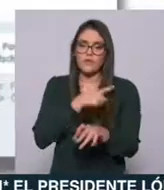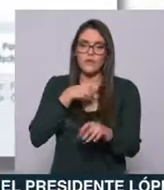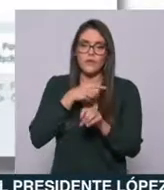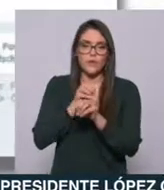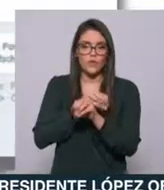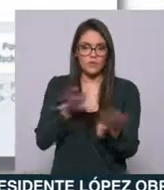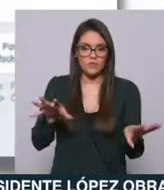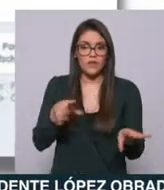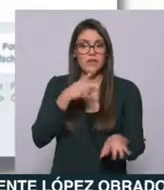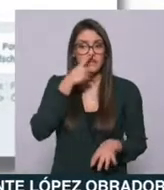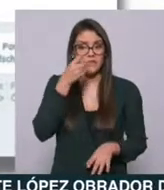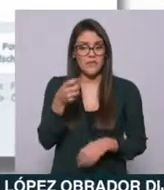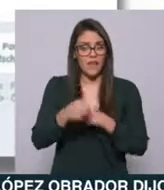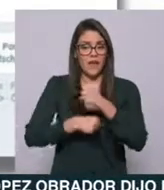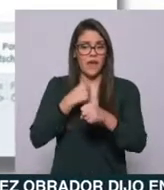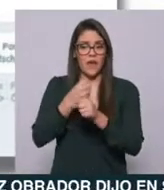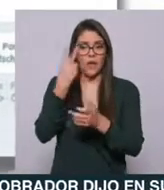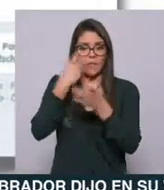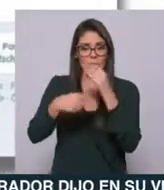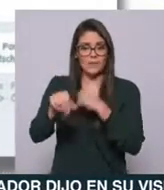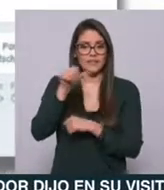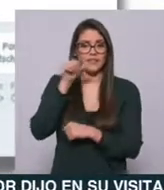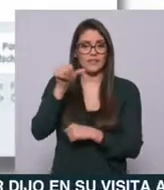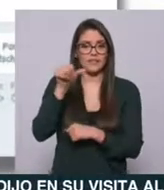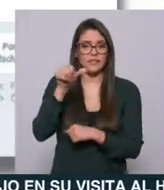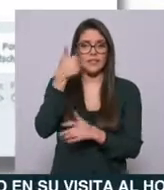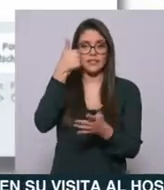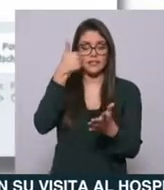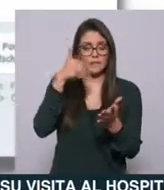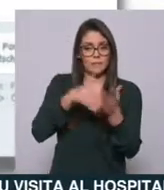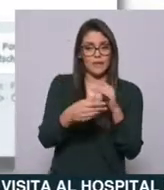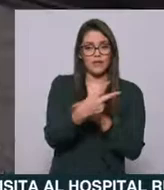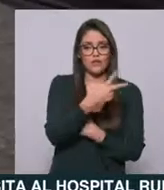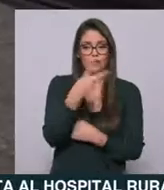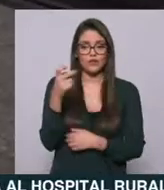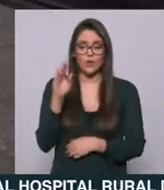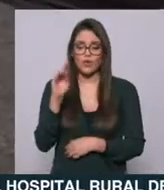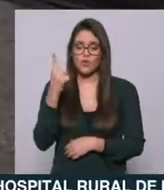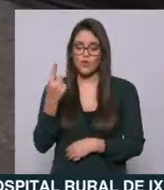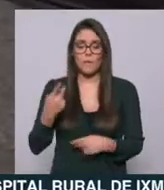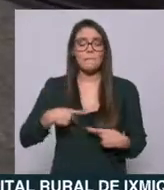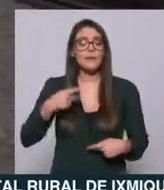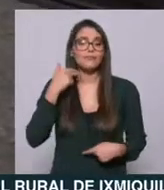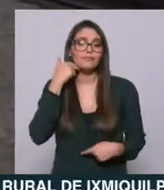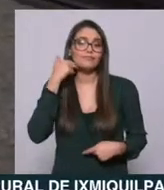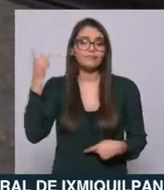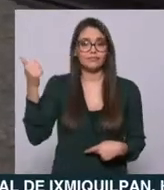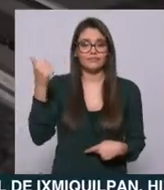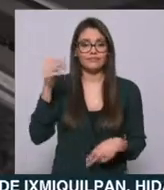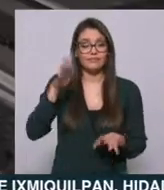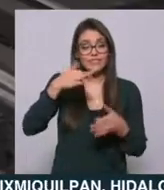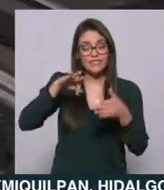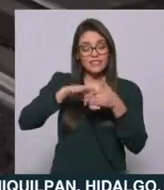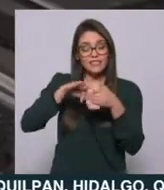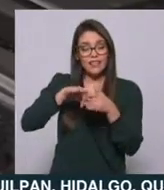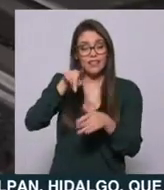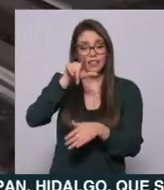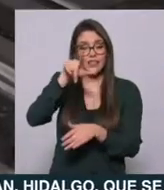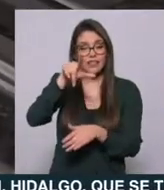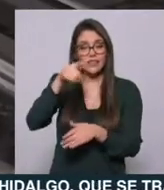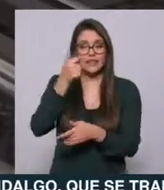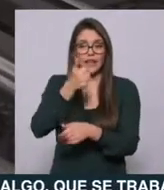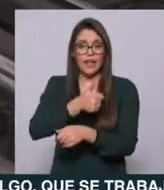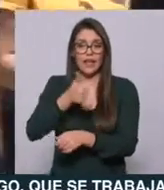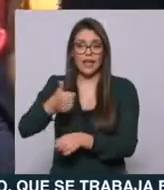destaca que en el 2016 se registraron en el país 6.291 suicidios, un promedio de 17 por día. Agregó que uno de los